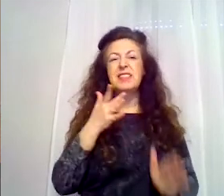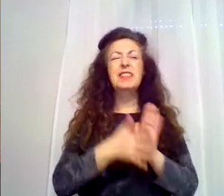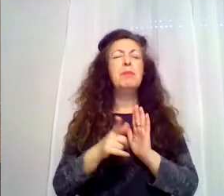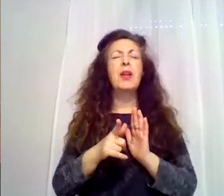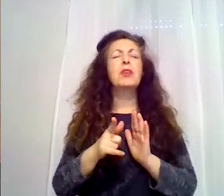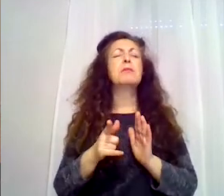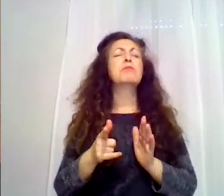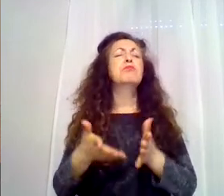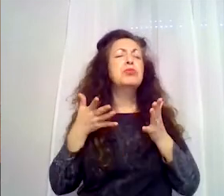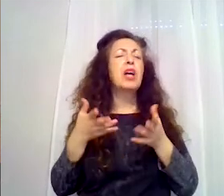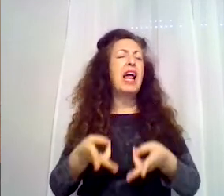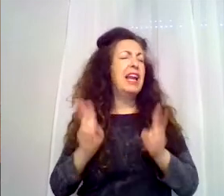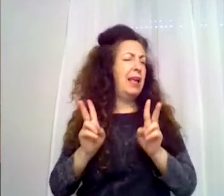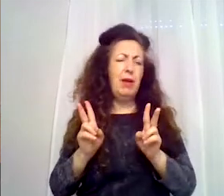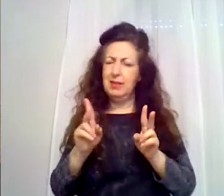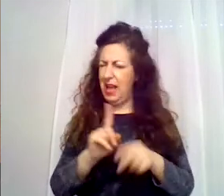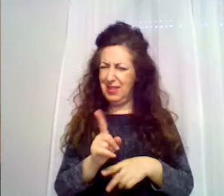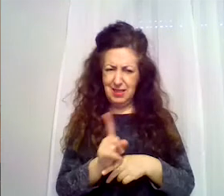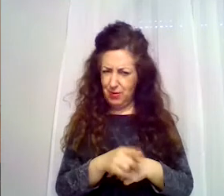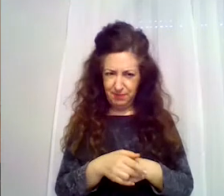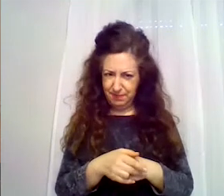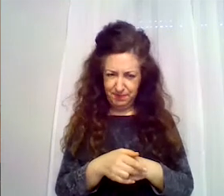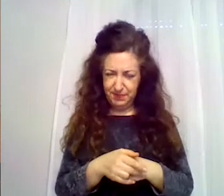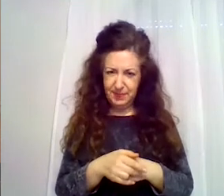española, porque el tema ocurre en España.